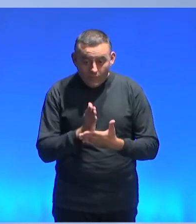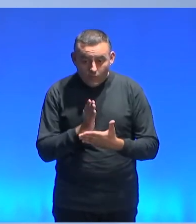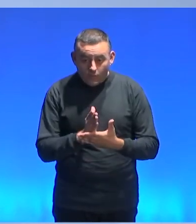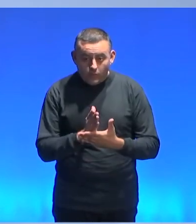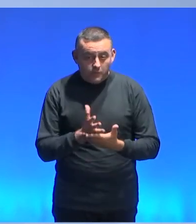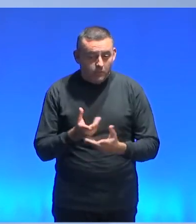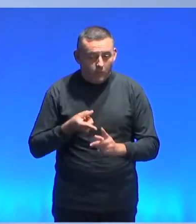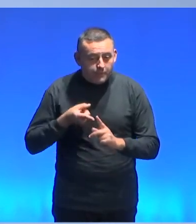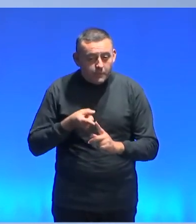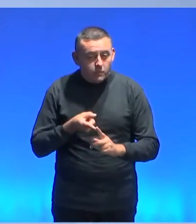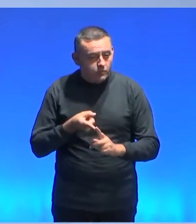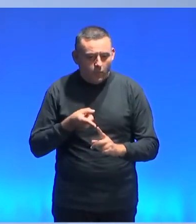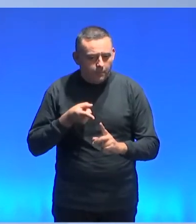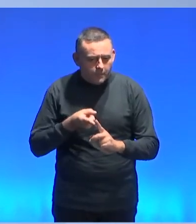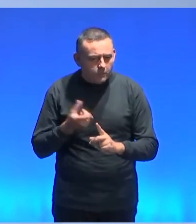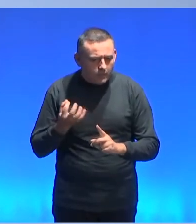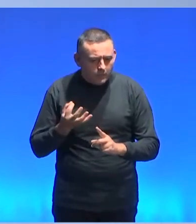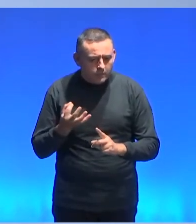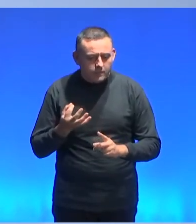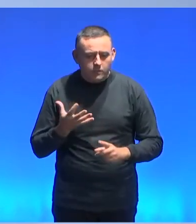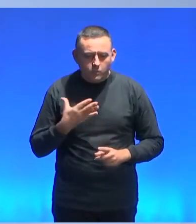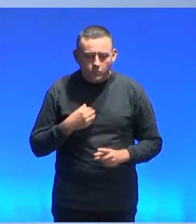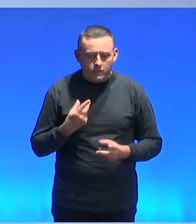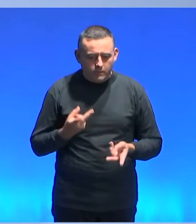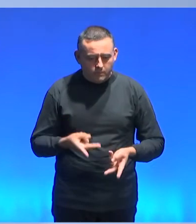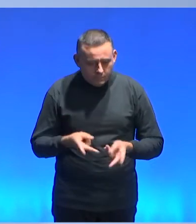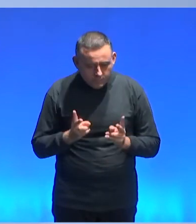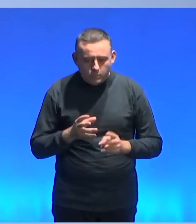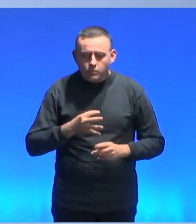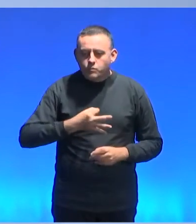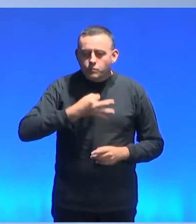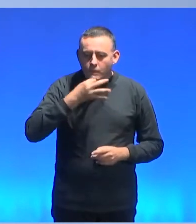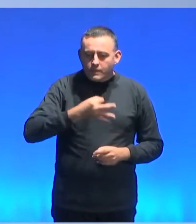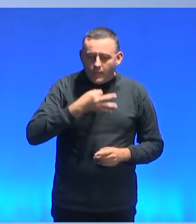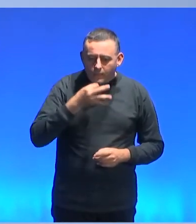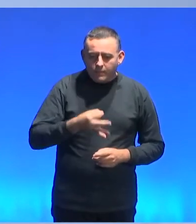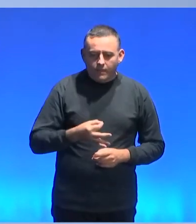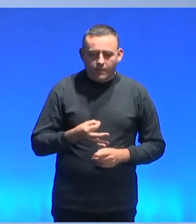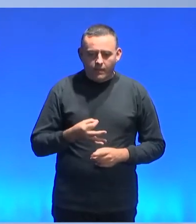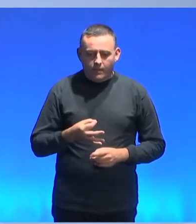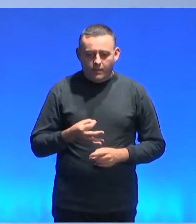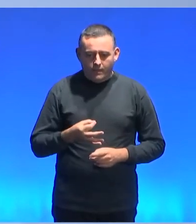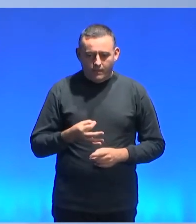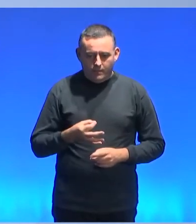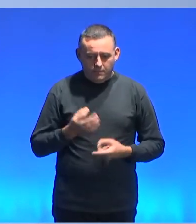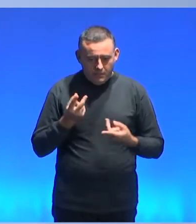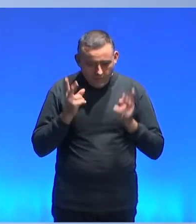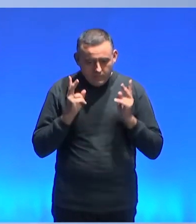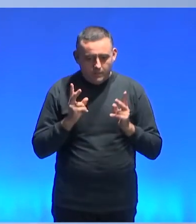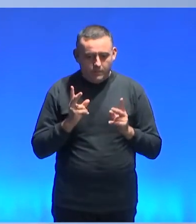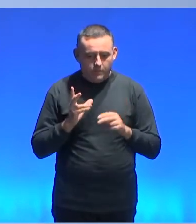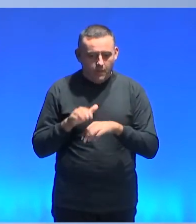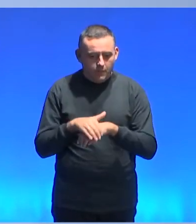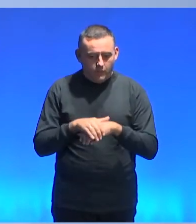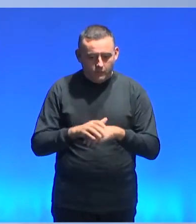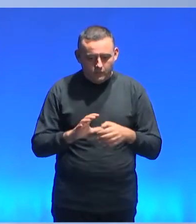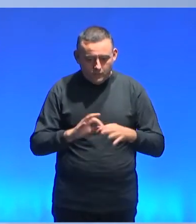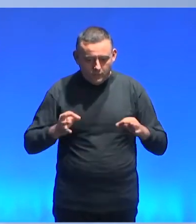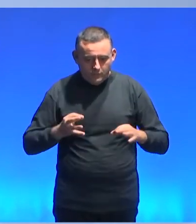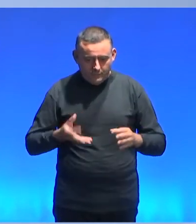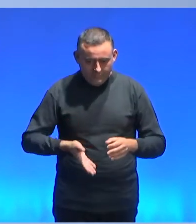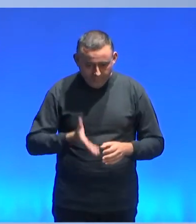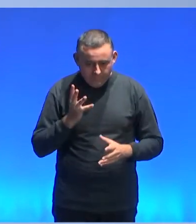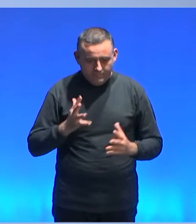objetivo final era salir por la tarde, encontrarse con los amigos. Pero esto era más difícil